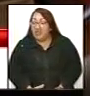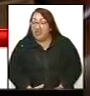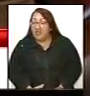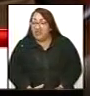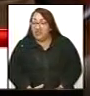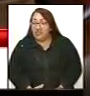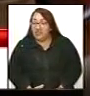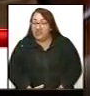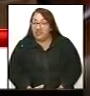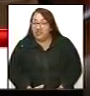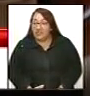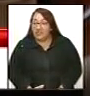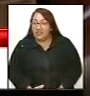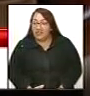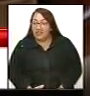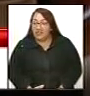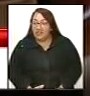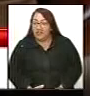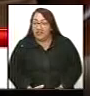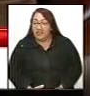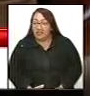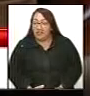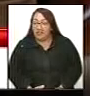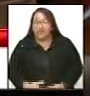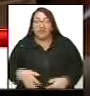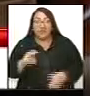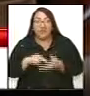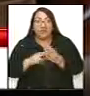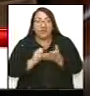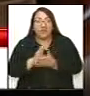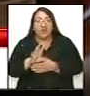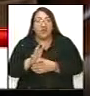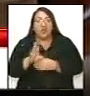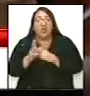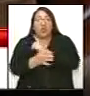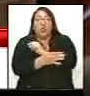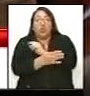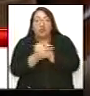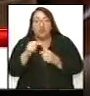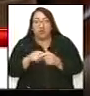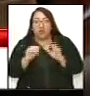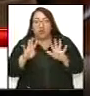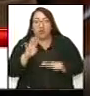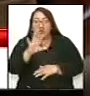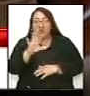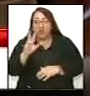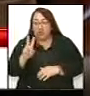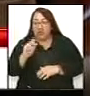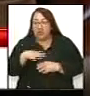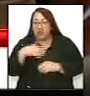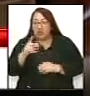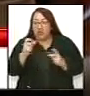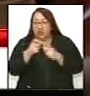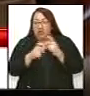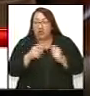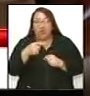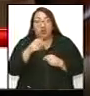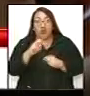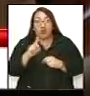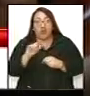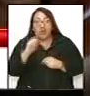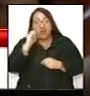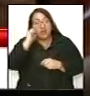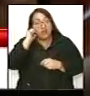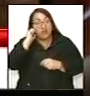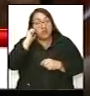llame para responder, ya está lanzando tweets. Miren, a las 9:52, después del congresista González